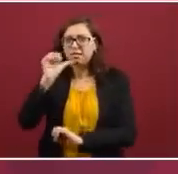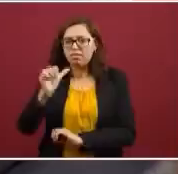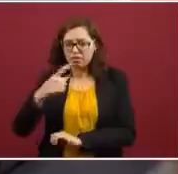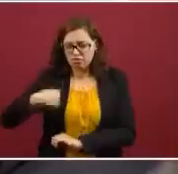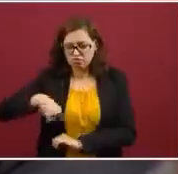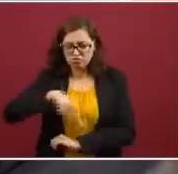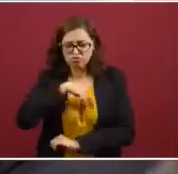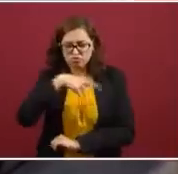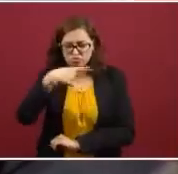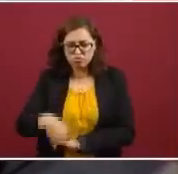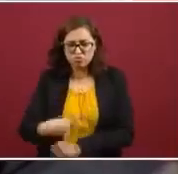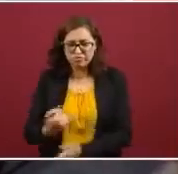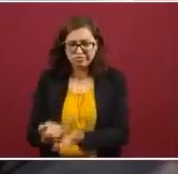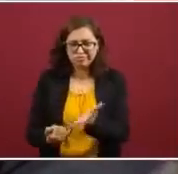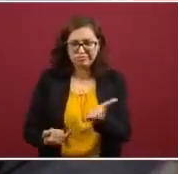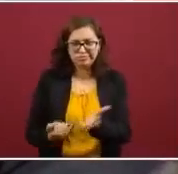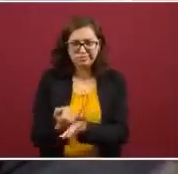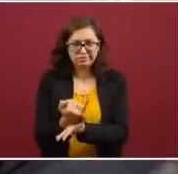No